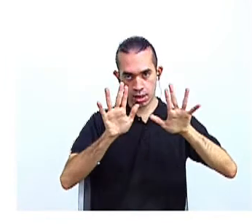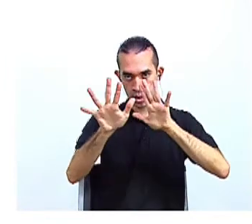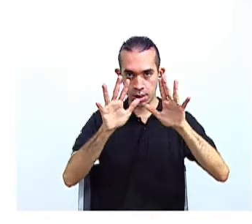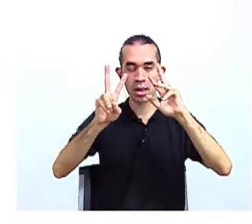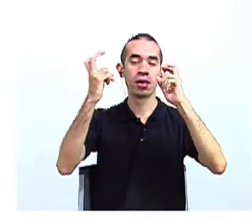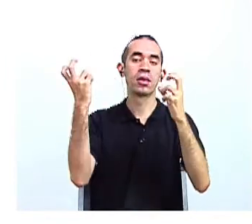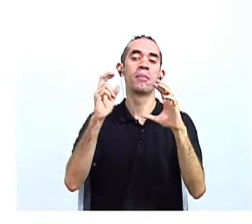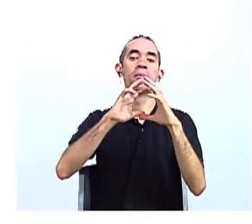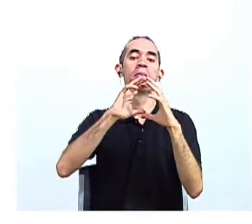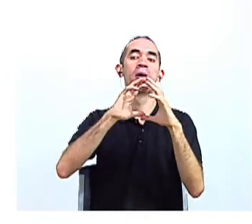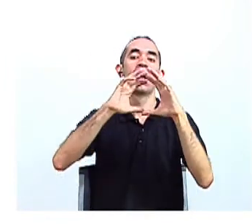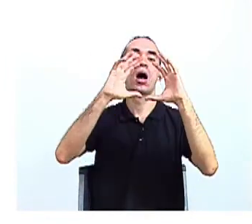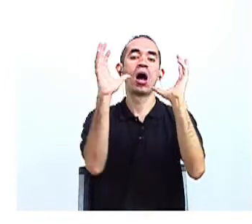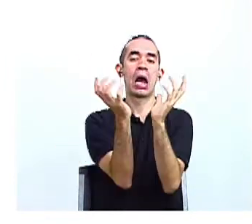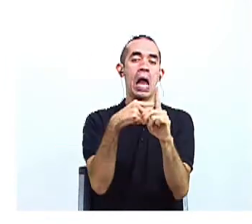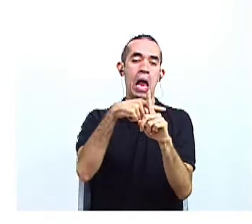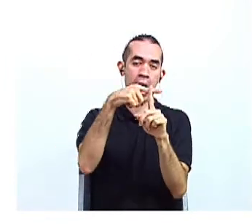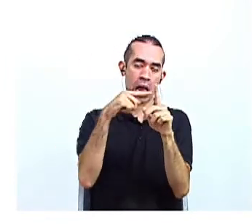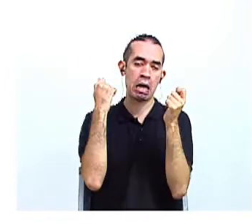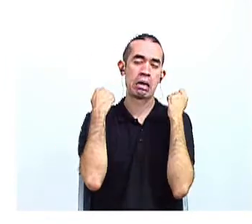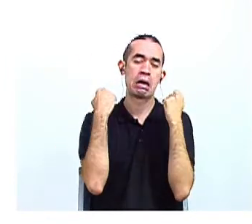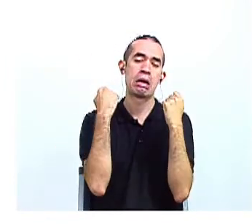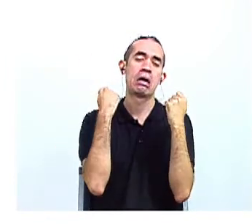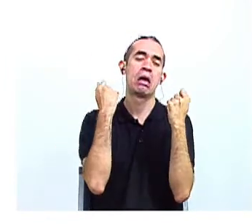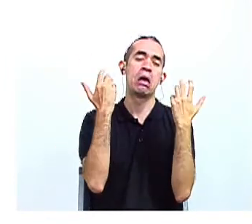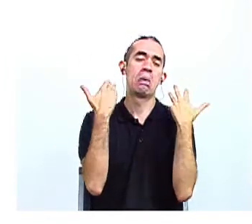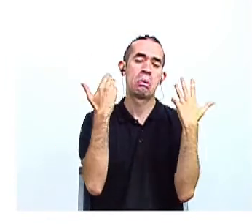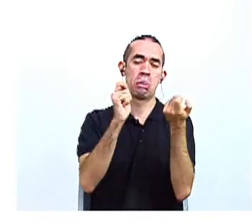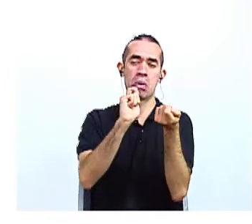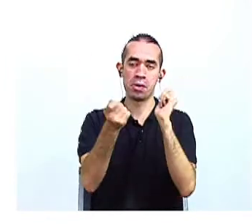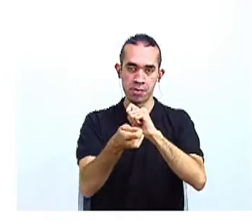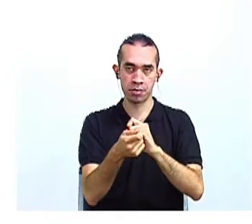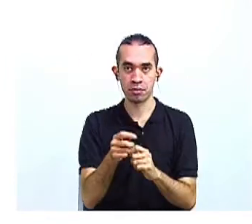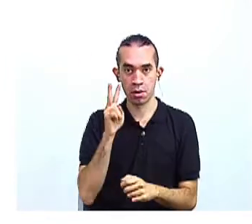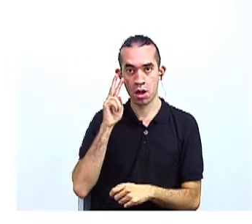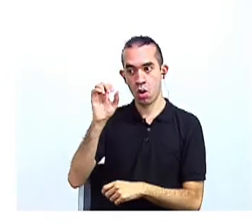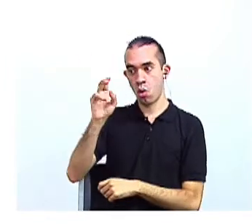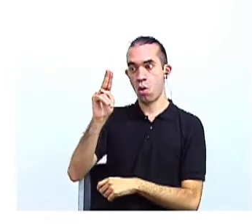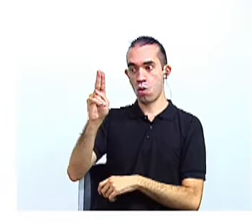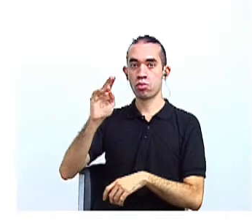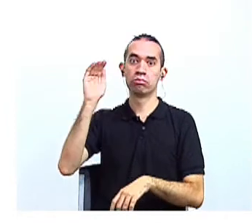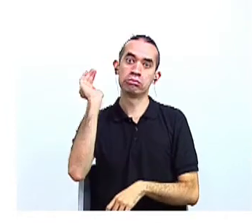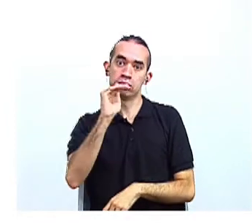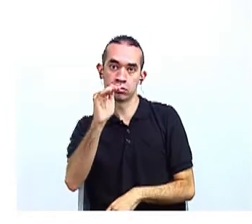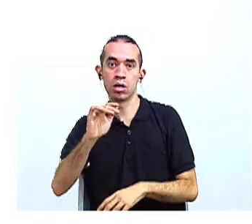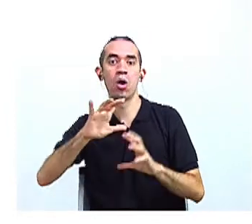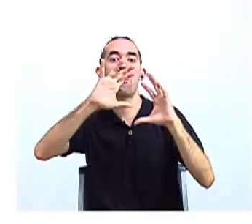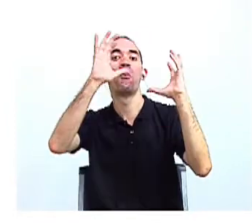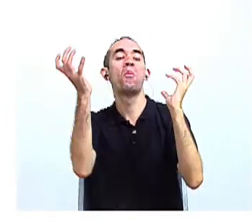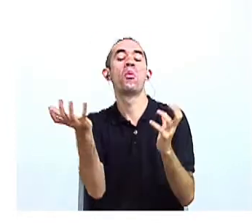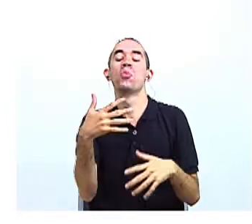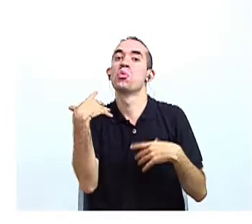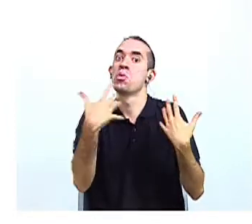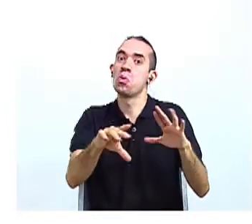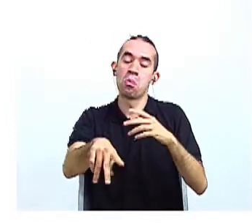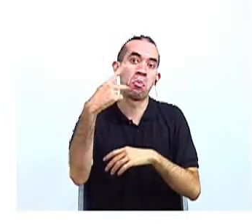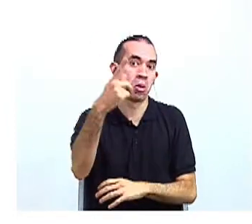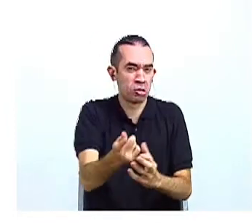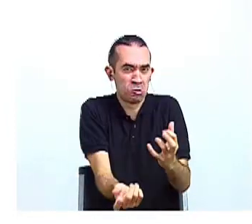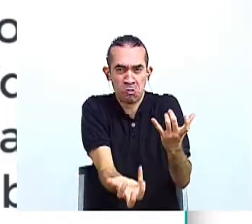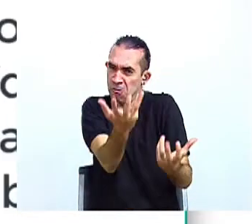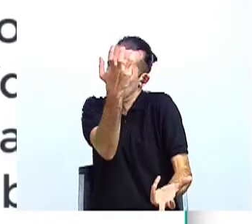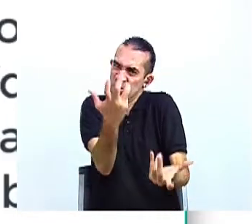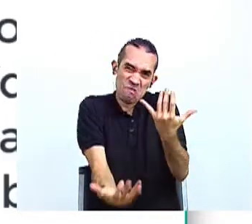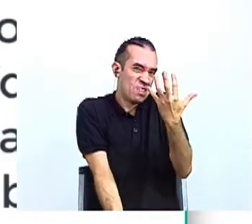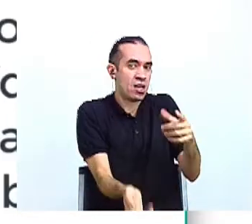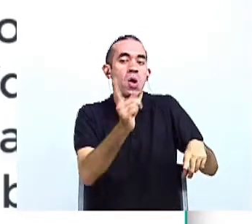cambio climático. En el título dice: la ONU advierte que el mundo corre riesgo de convertirse en un infierno inhabitable.